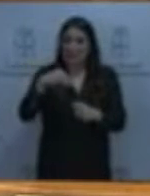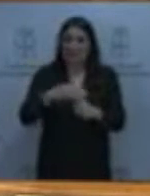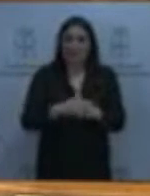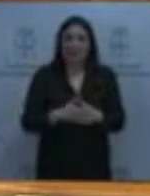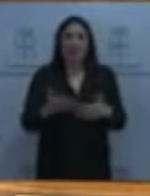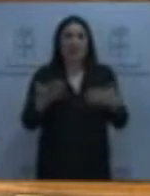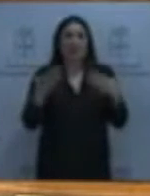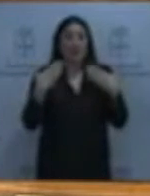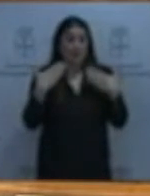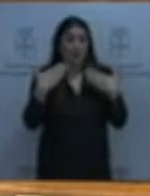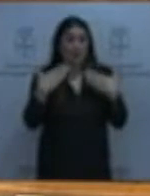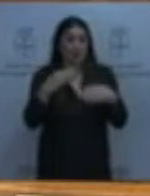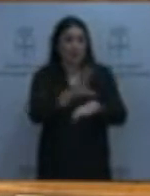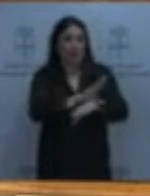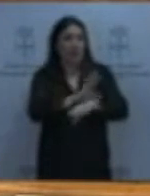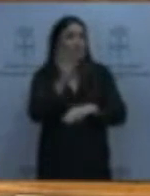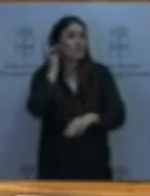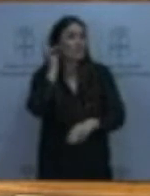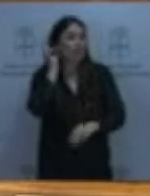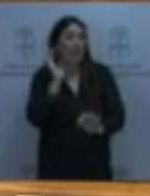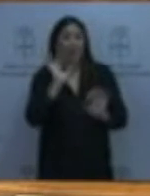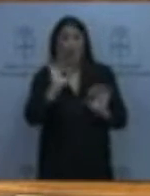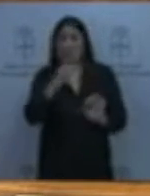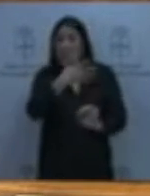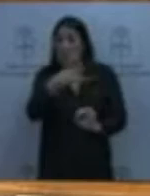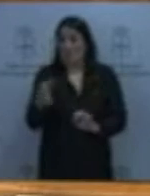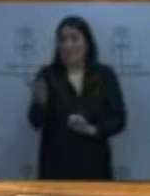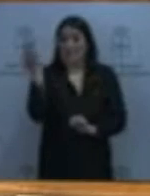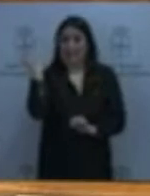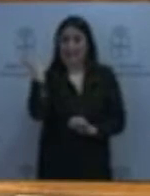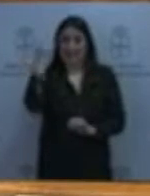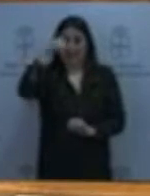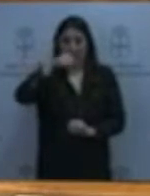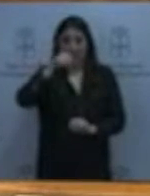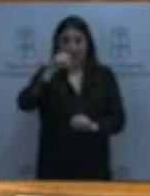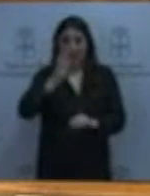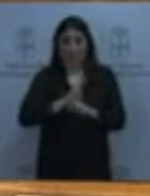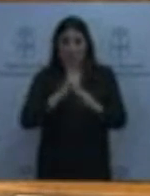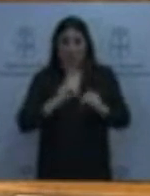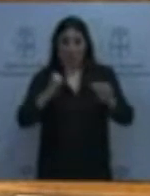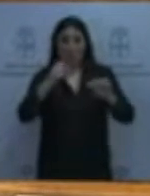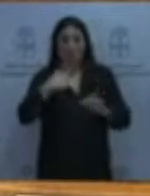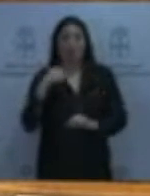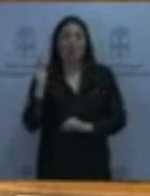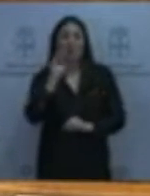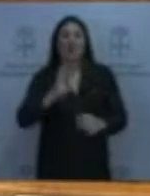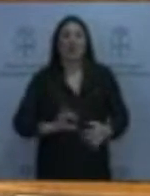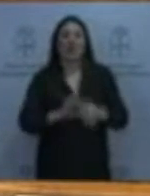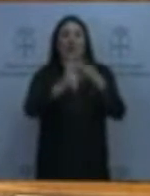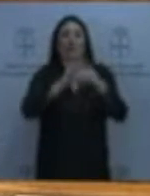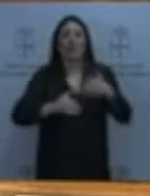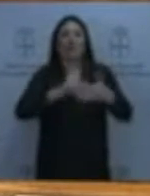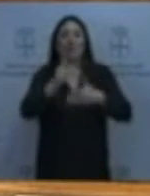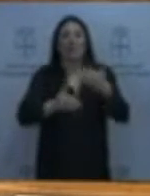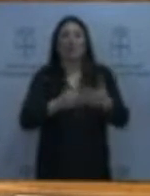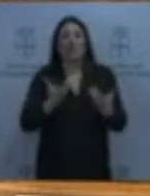Gracias. Consejero, hace exactamente 4 semanas le hacía una pregunta en esta Cámara en relación al proceso de extinción de los contratos de los trabajadores y